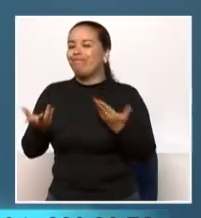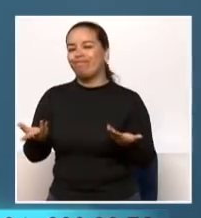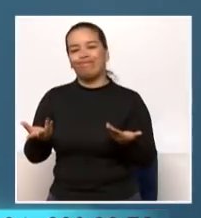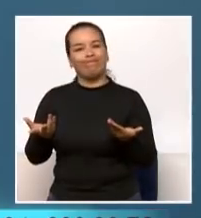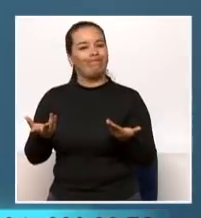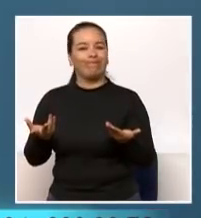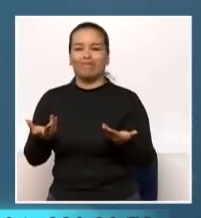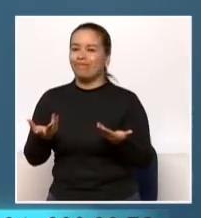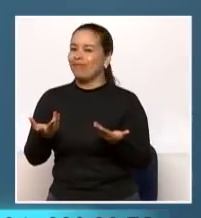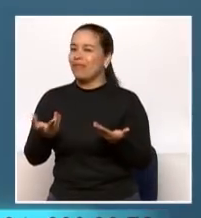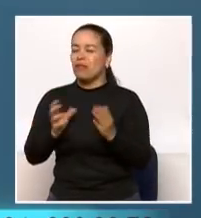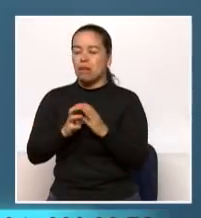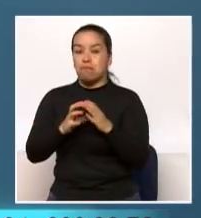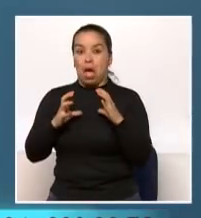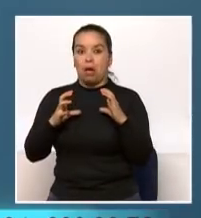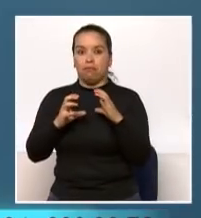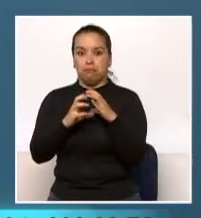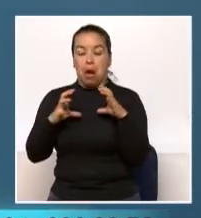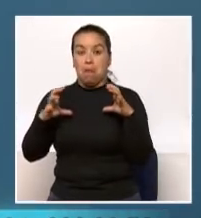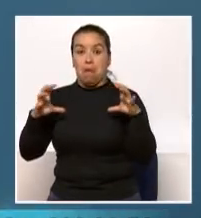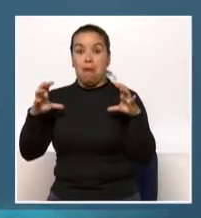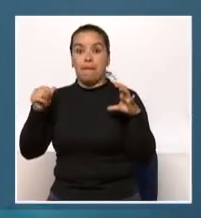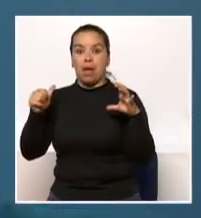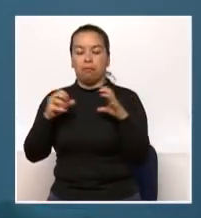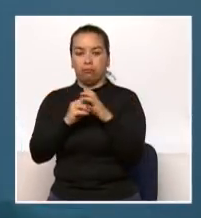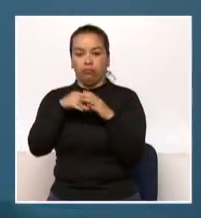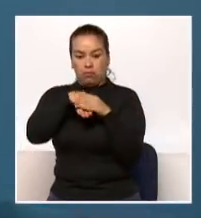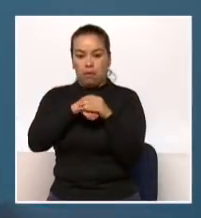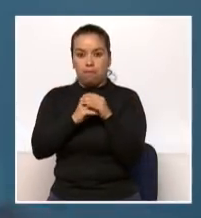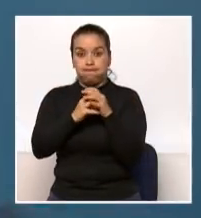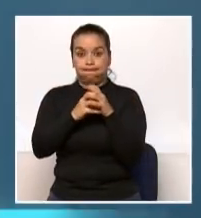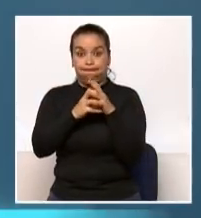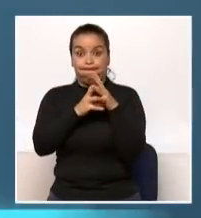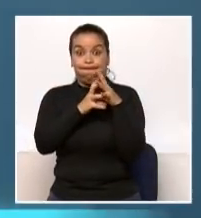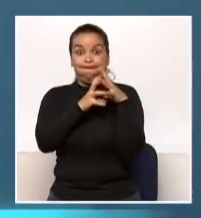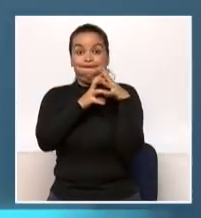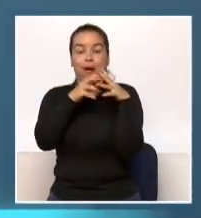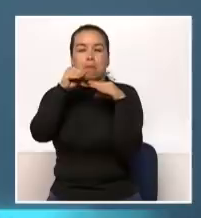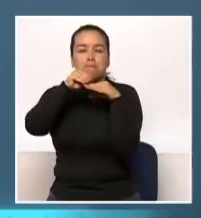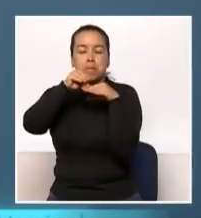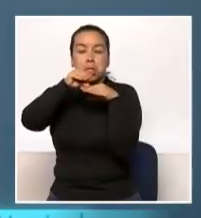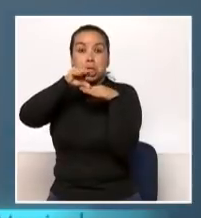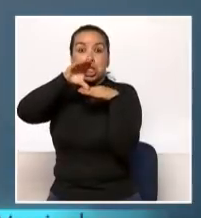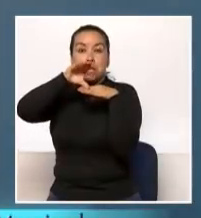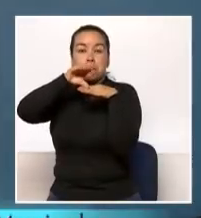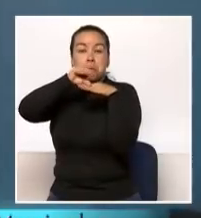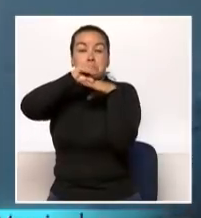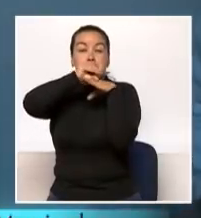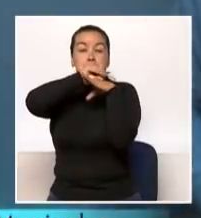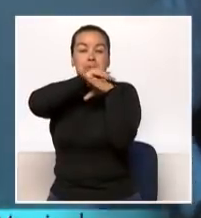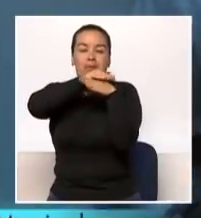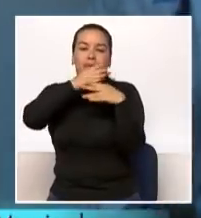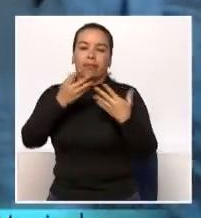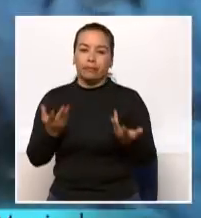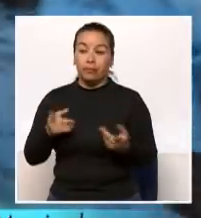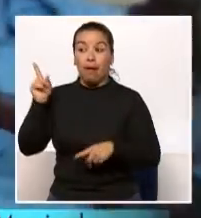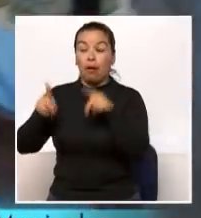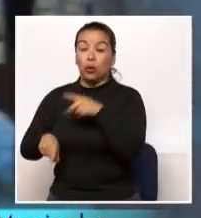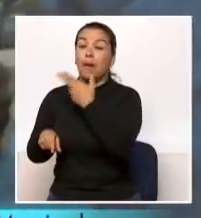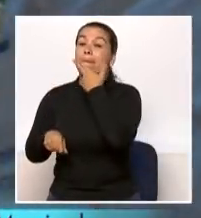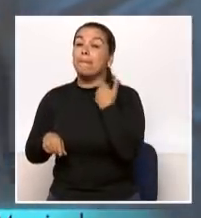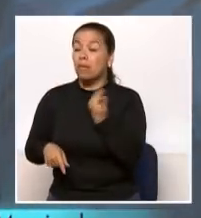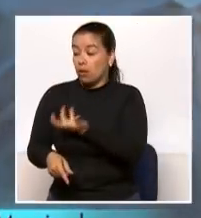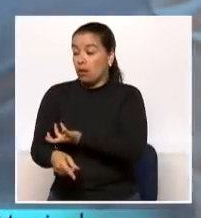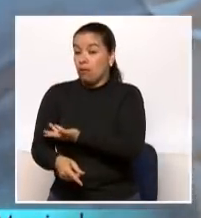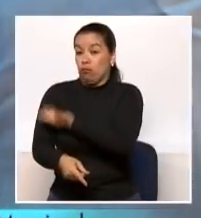así el riñón tenga un tamaño normal, esa grasa está creciendo y está disminuyendo la corteza, está funcionando mal. En los pacientes diabéticos e hipertensos, eso